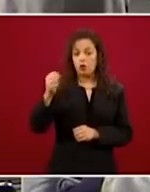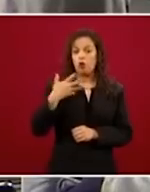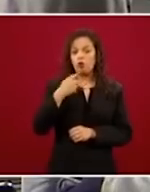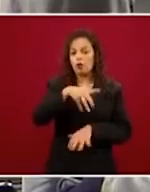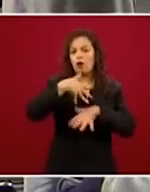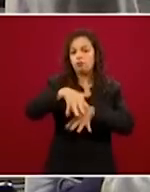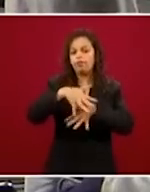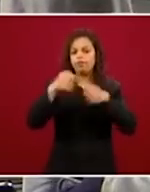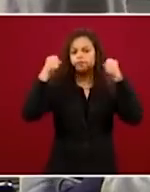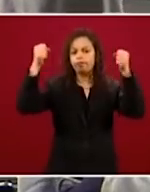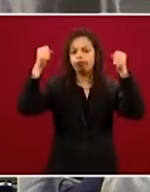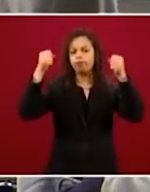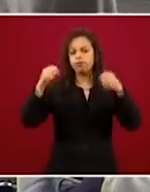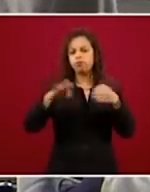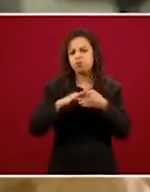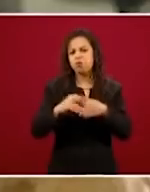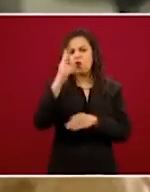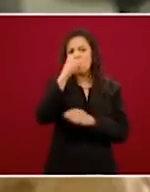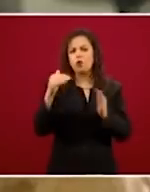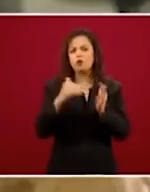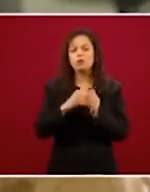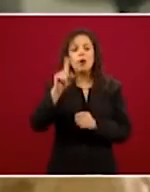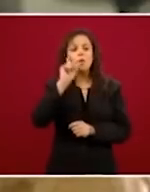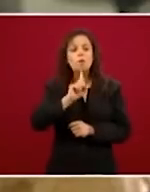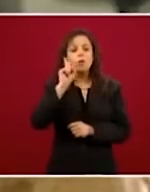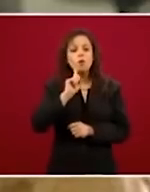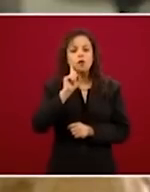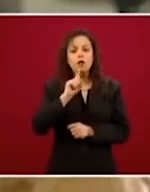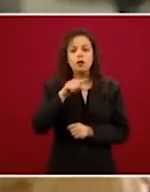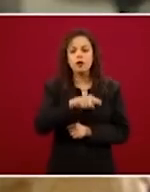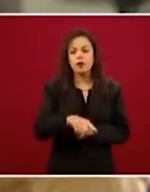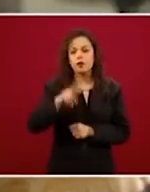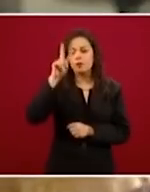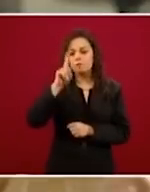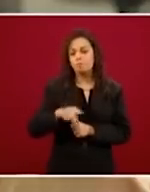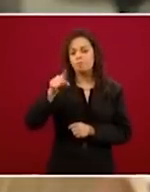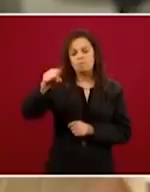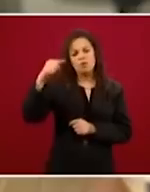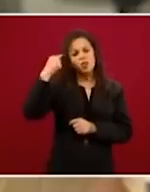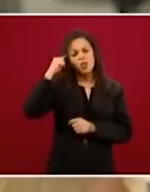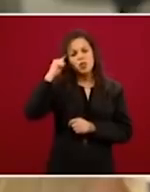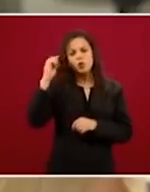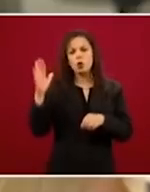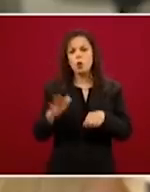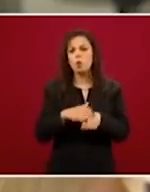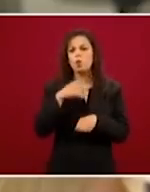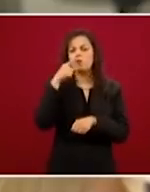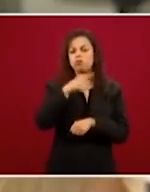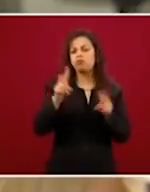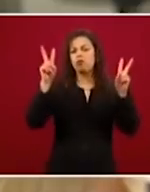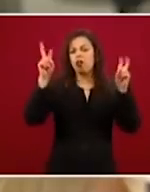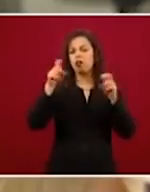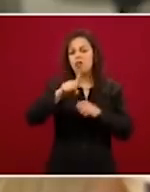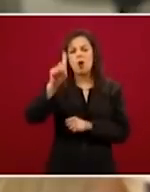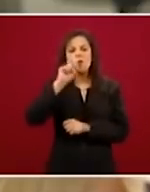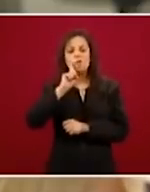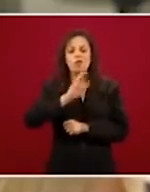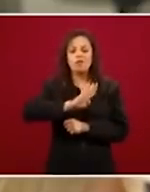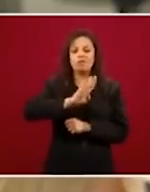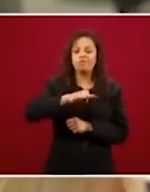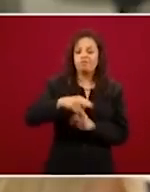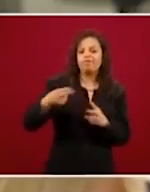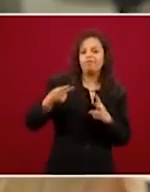de 2000 mujeres esté indignada por el tema de los feminicidios este pues ya conocemos la narrativa de lo que ha venido ocurriendo